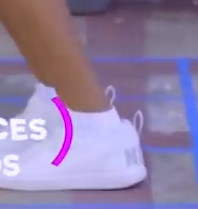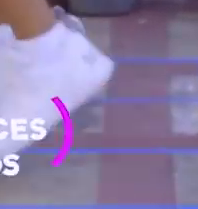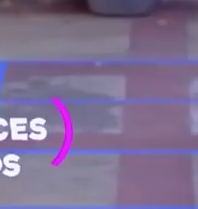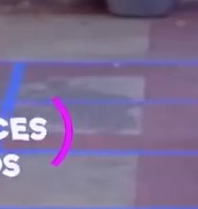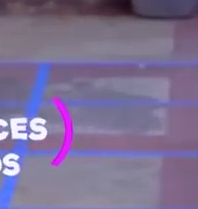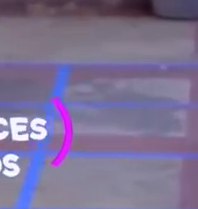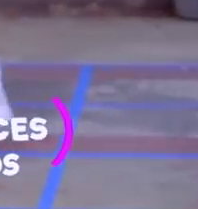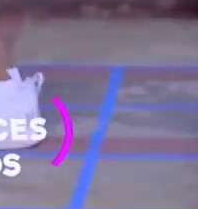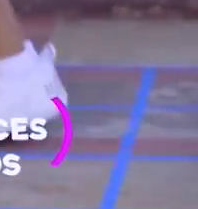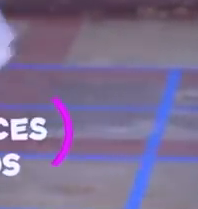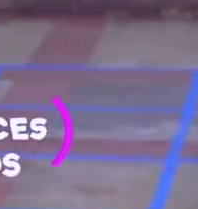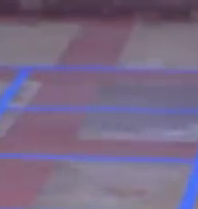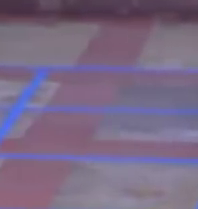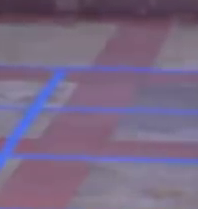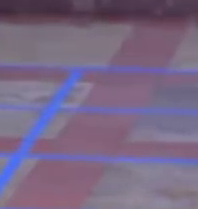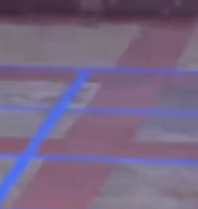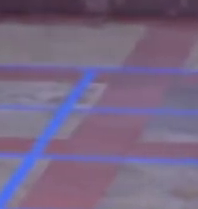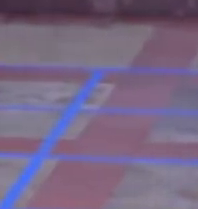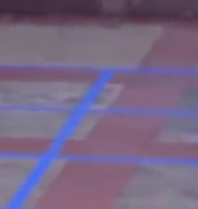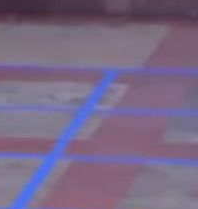poco.